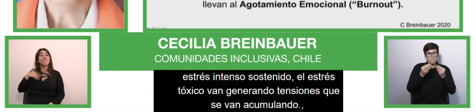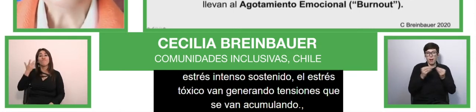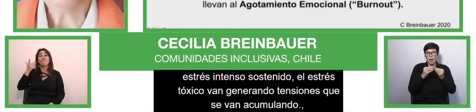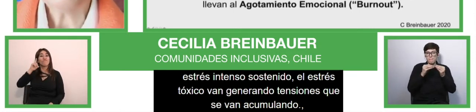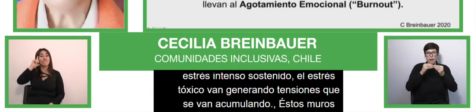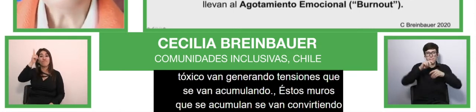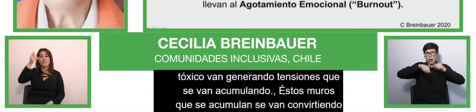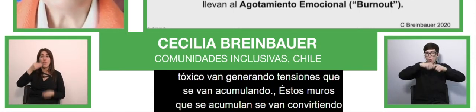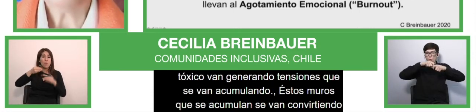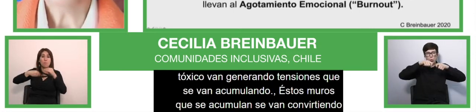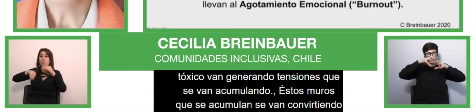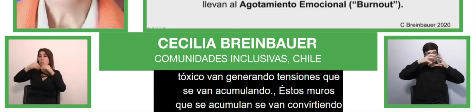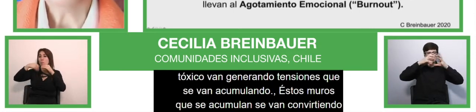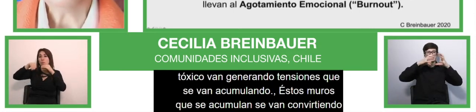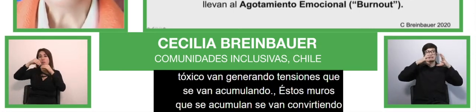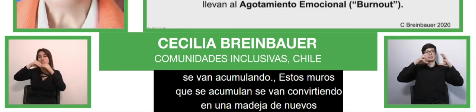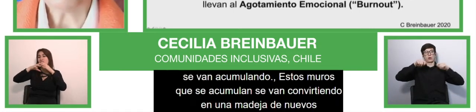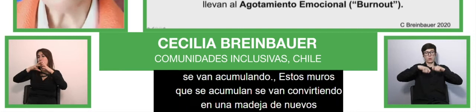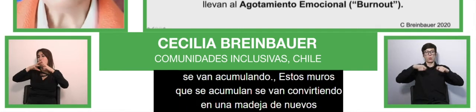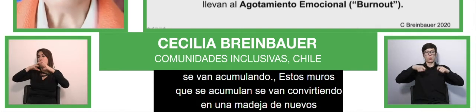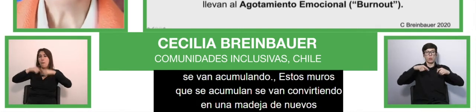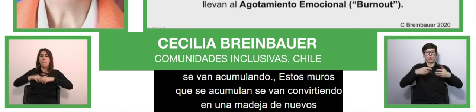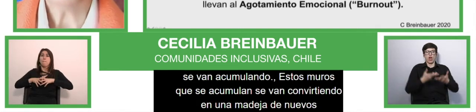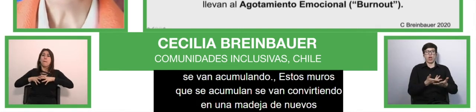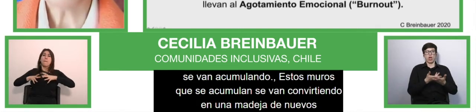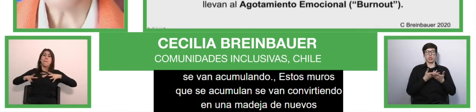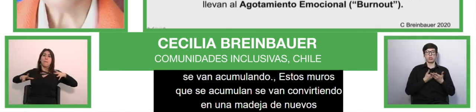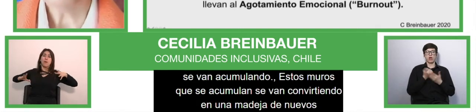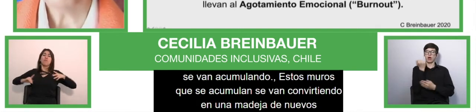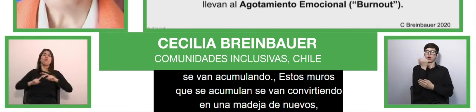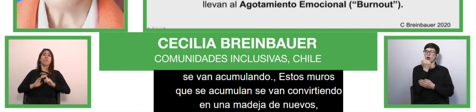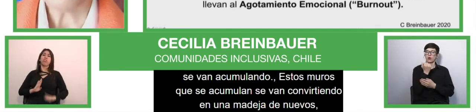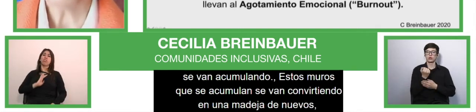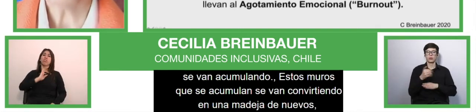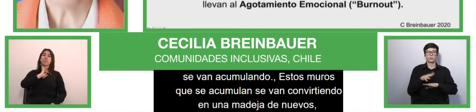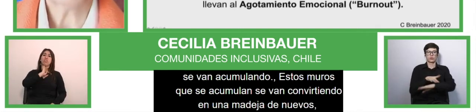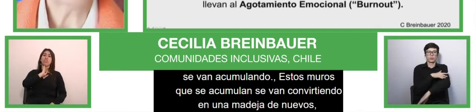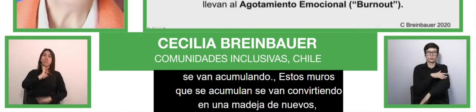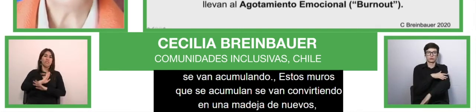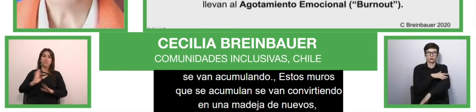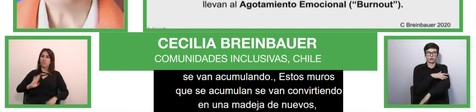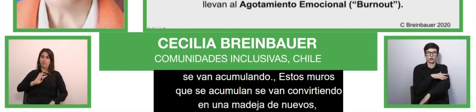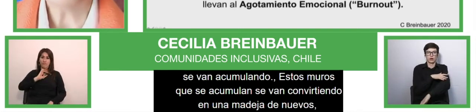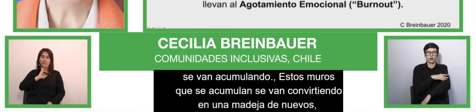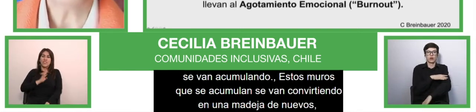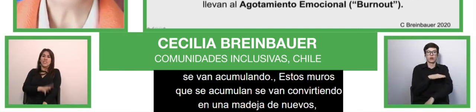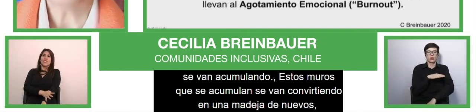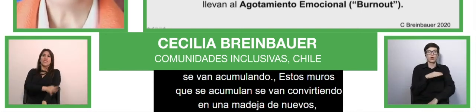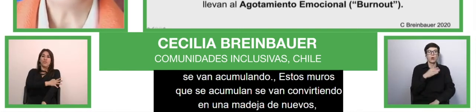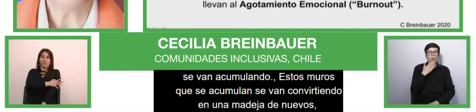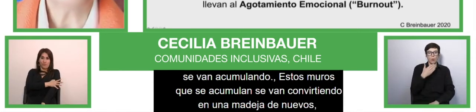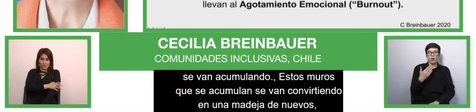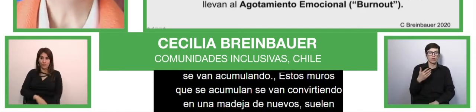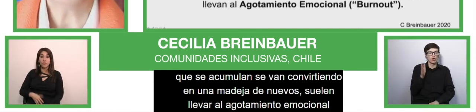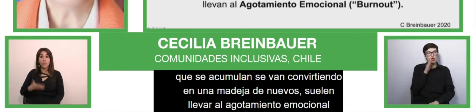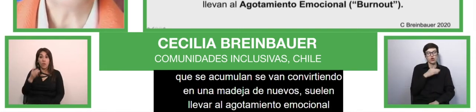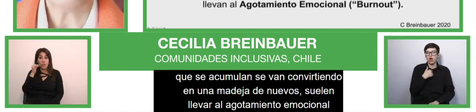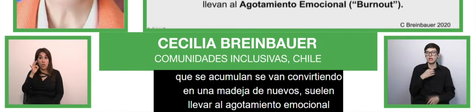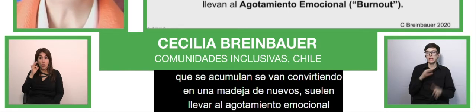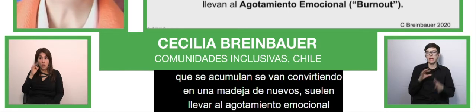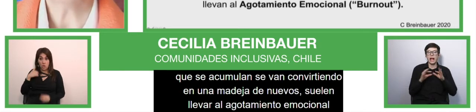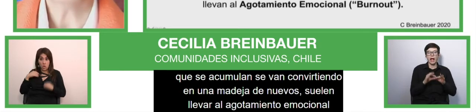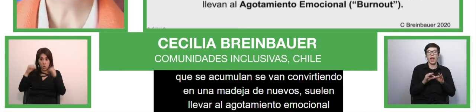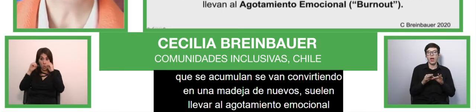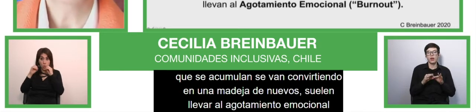que suelen llevar al agotamiento emocional o burnout cuando ya no hay energía ni